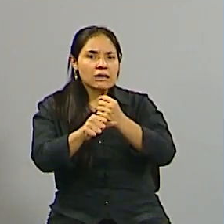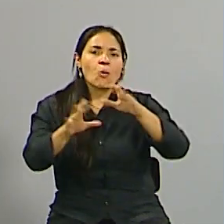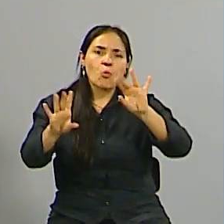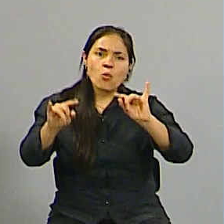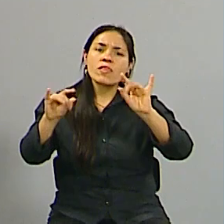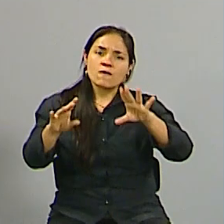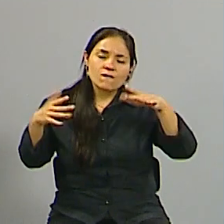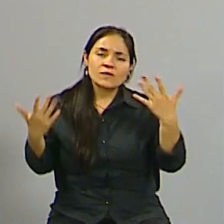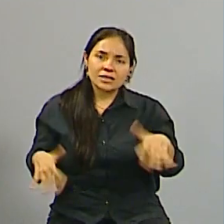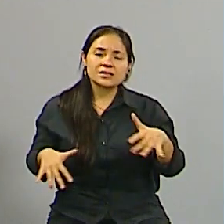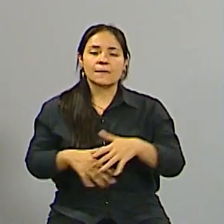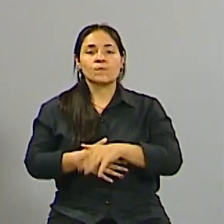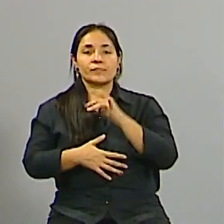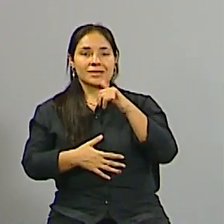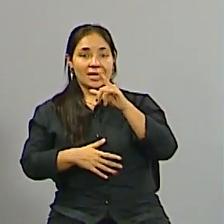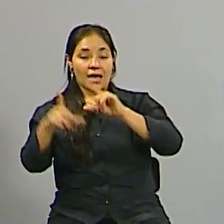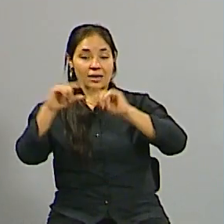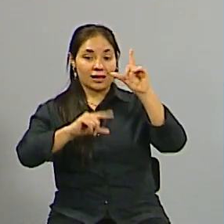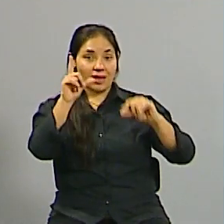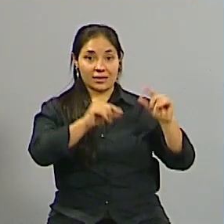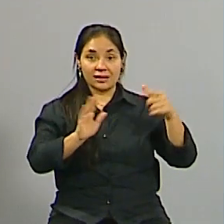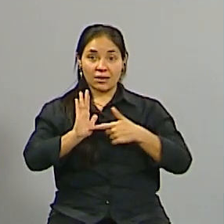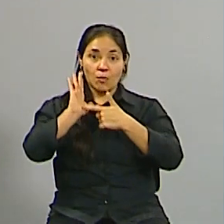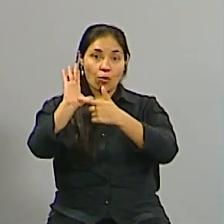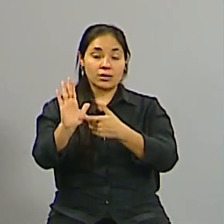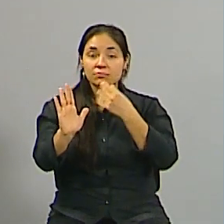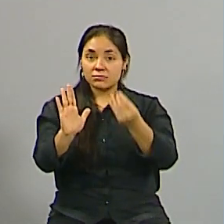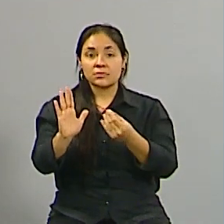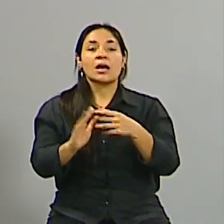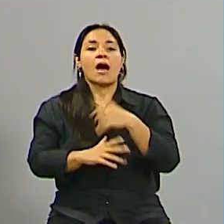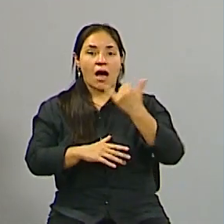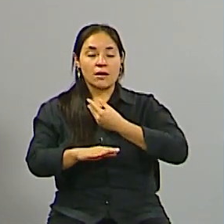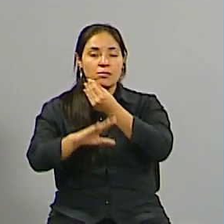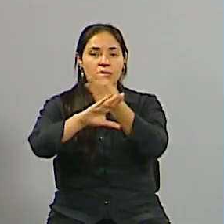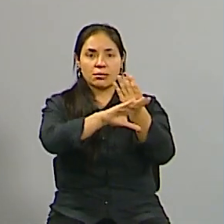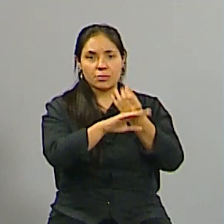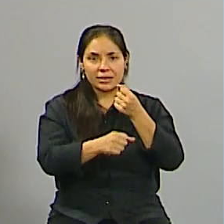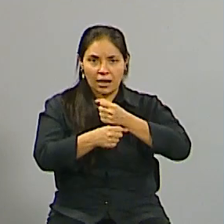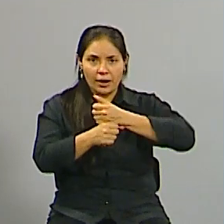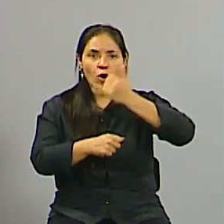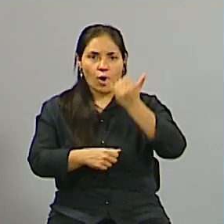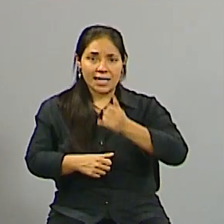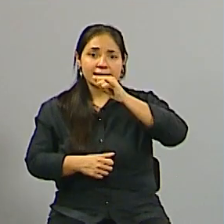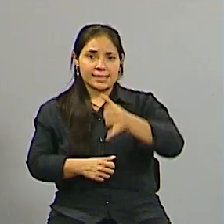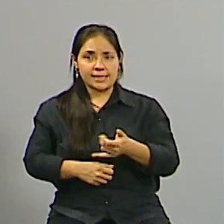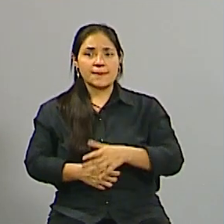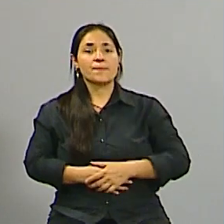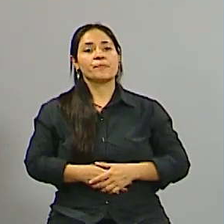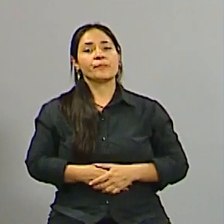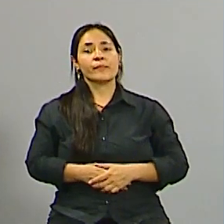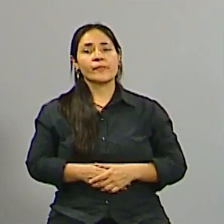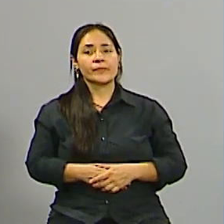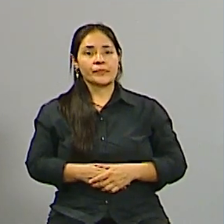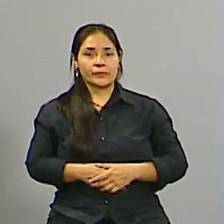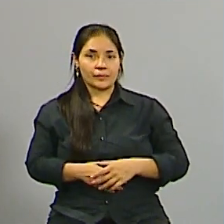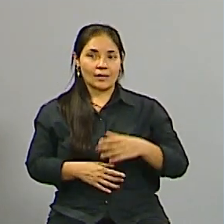Sí, las últimas estadísticas lo que muestran es un aumento de la ocupación, tomando también como base